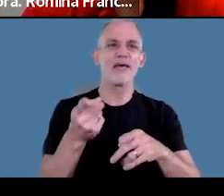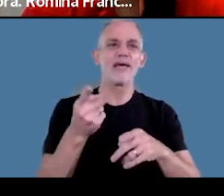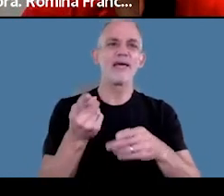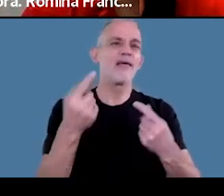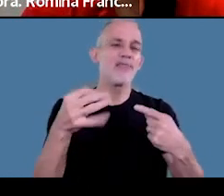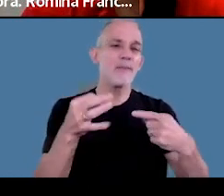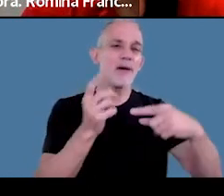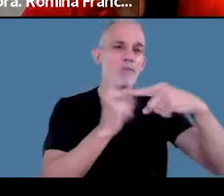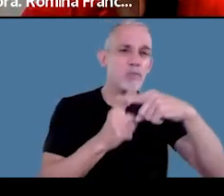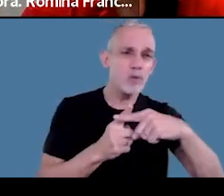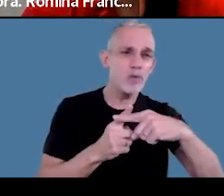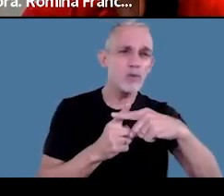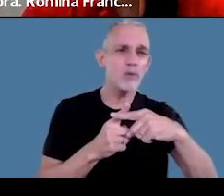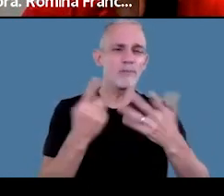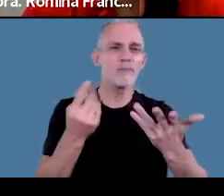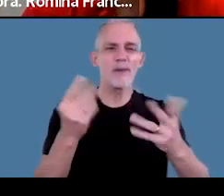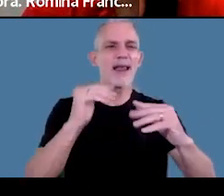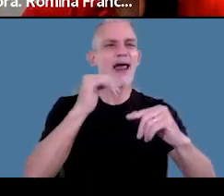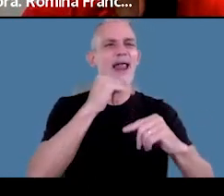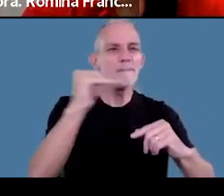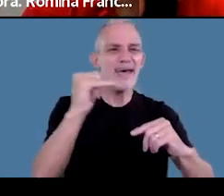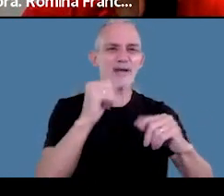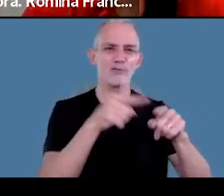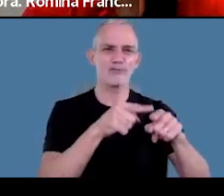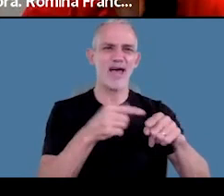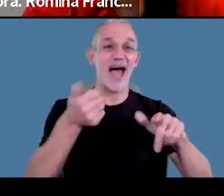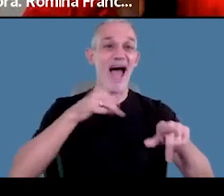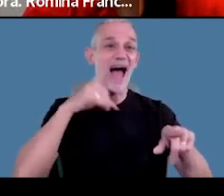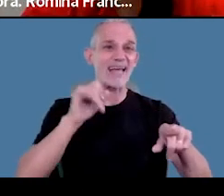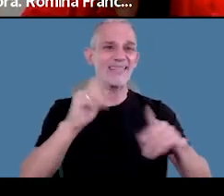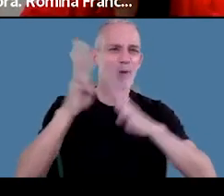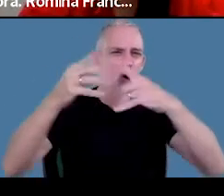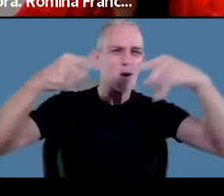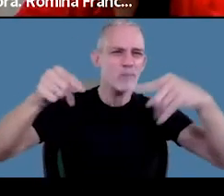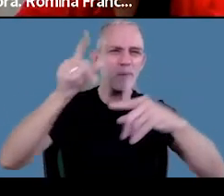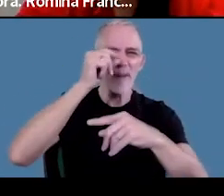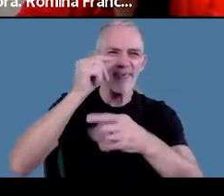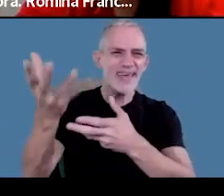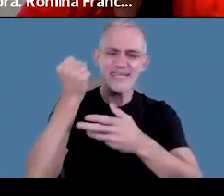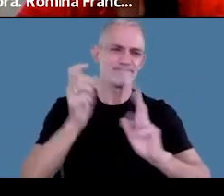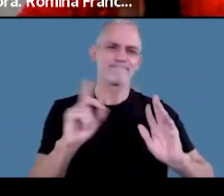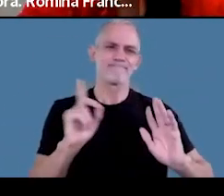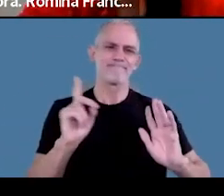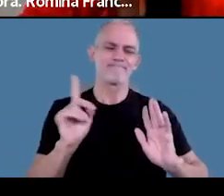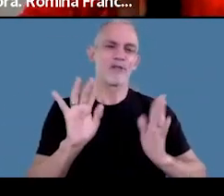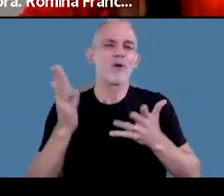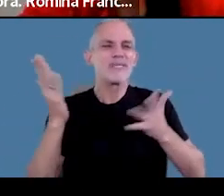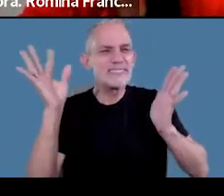tener que ver restado de su activo computable. Es